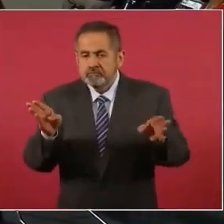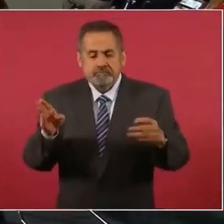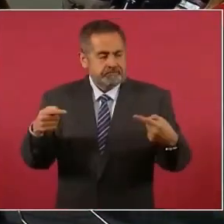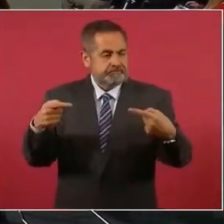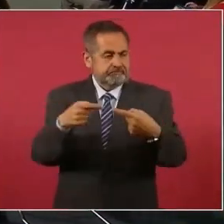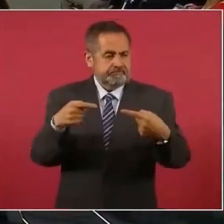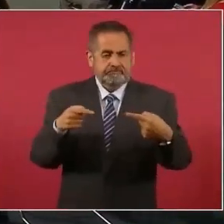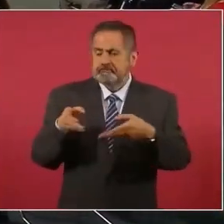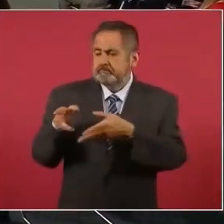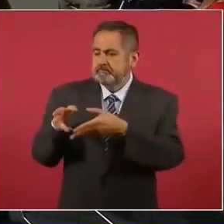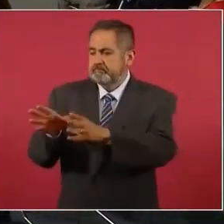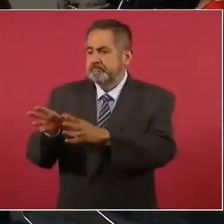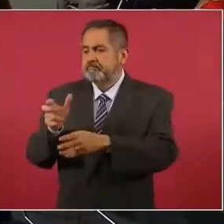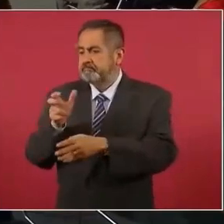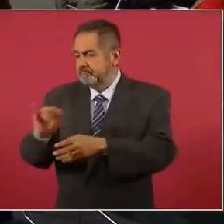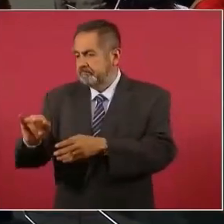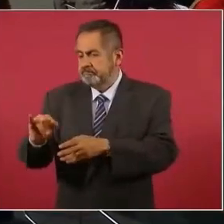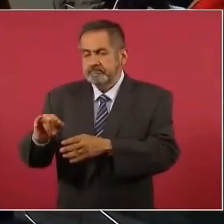contrapuestos de nación.